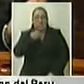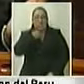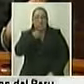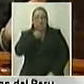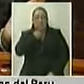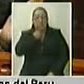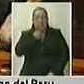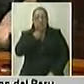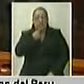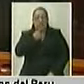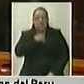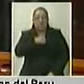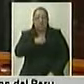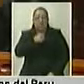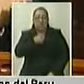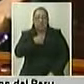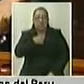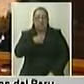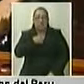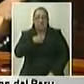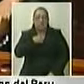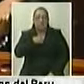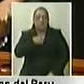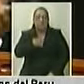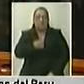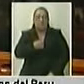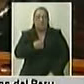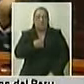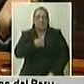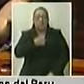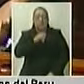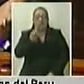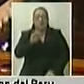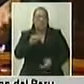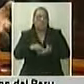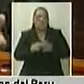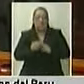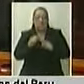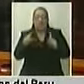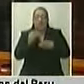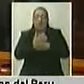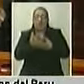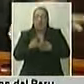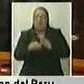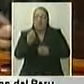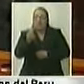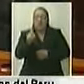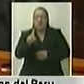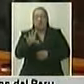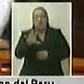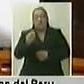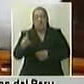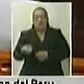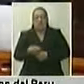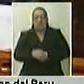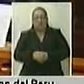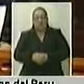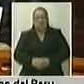ya han fallecido. O otros que ya no lo ejercen por distintos factores. O sea, no es como dicen 140